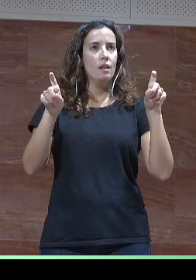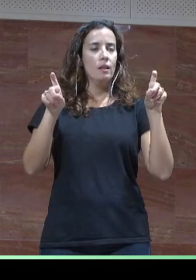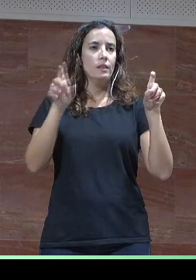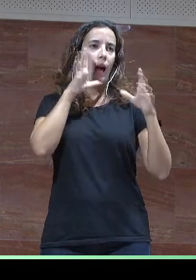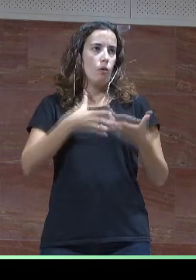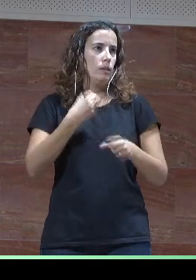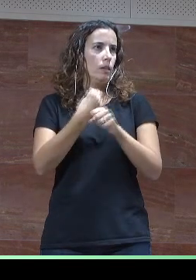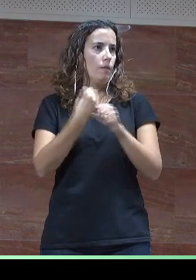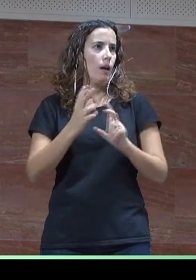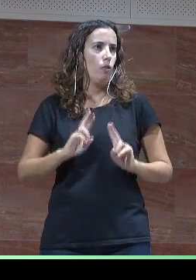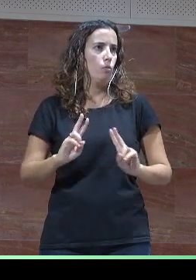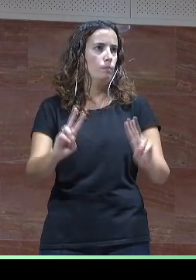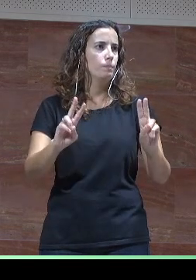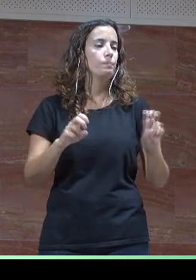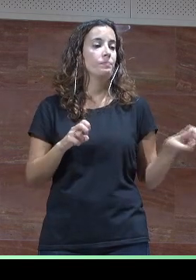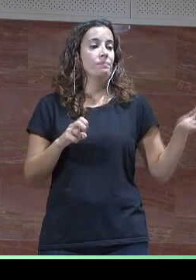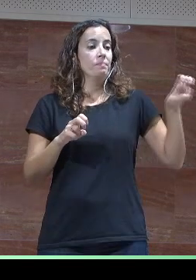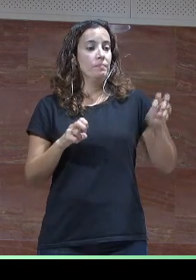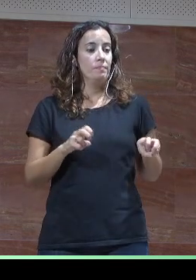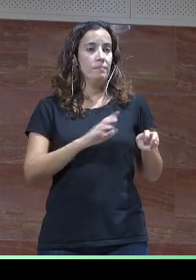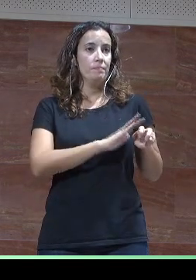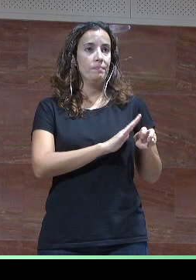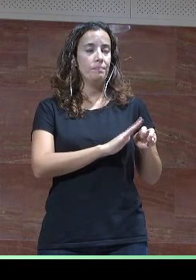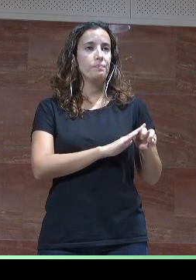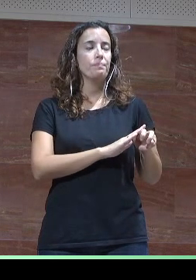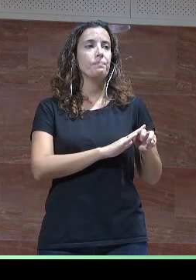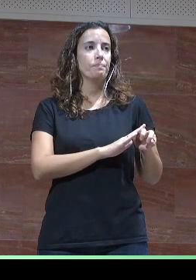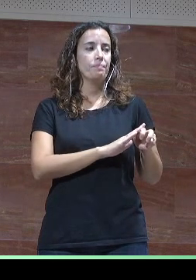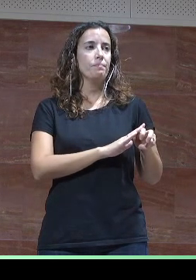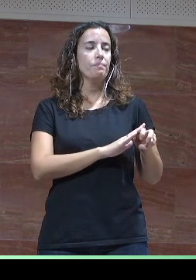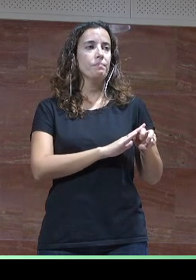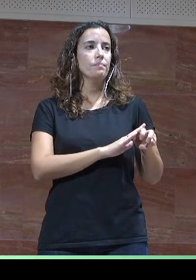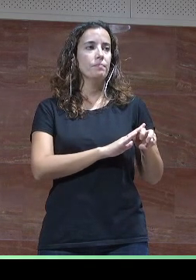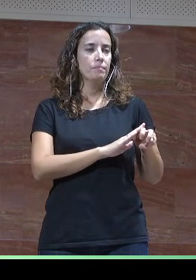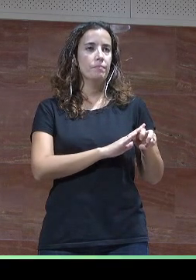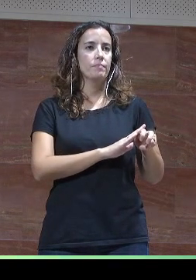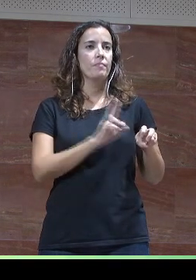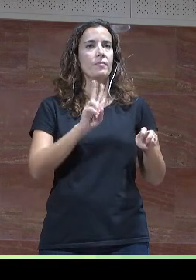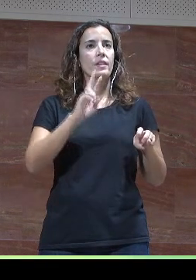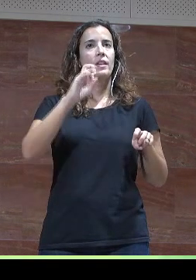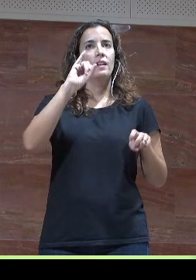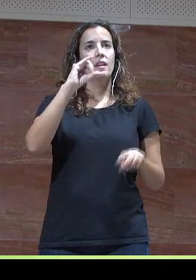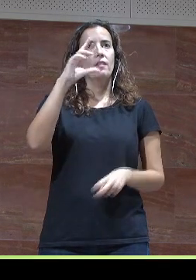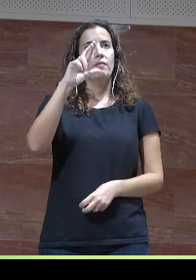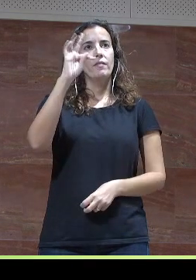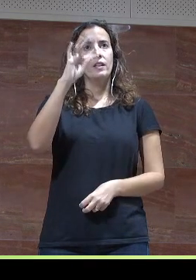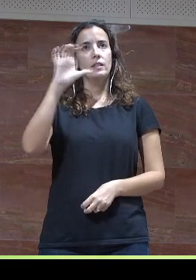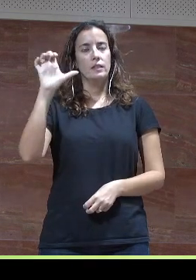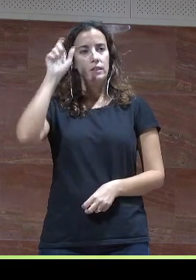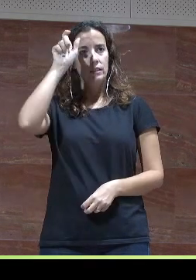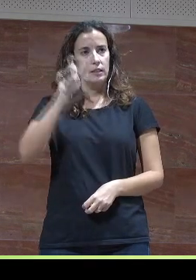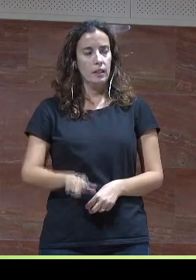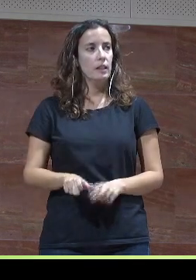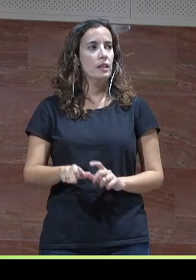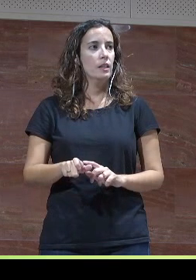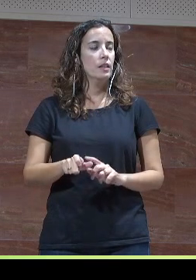activo. Y aquí a mi derecha a mi izquierda, perdón, está Birte. Birte, no voy